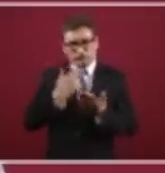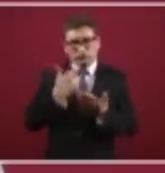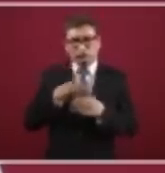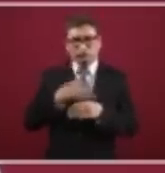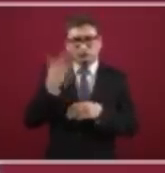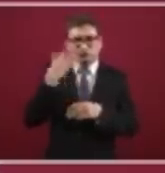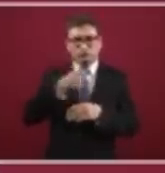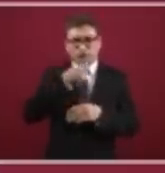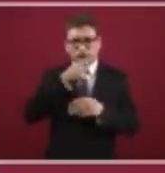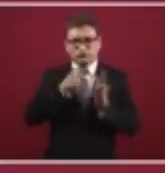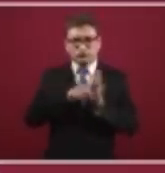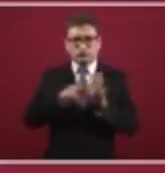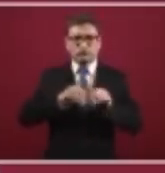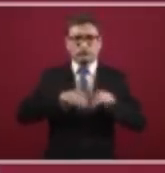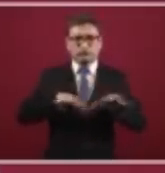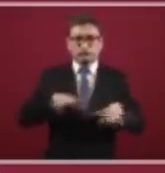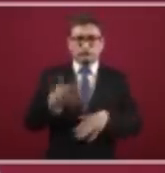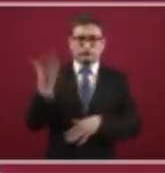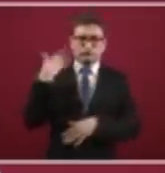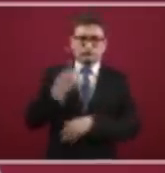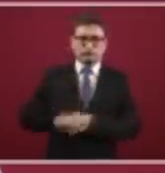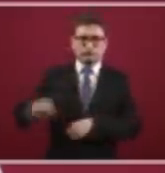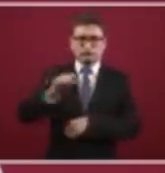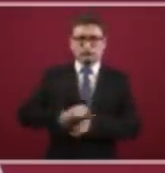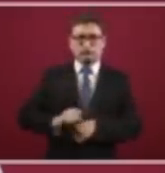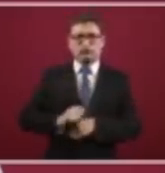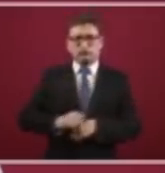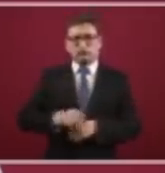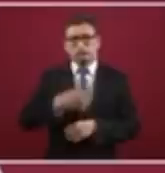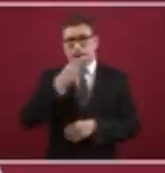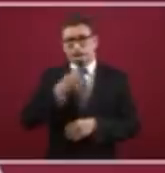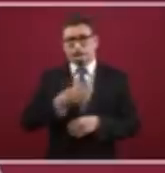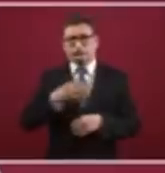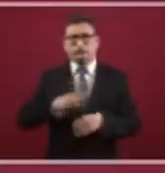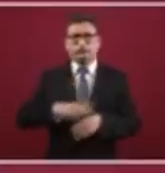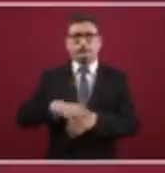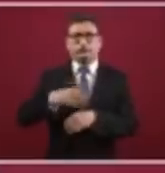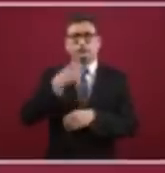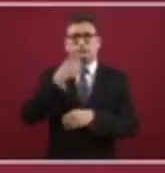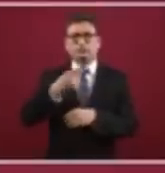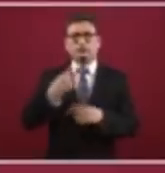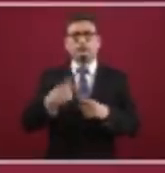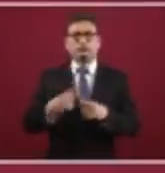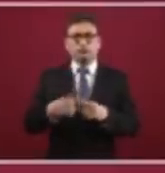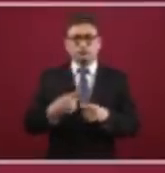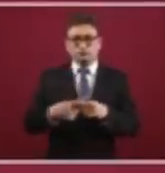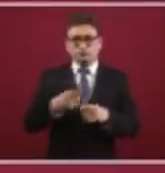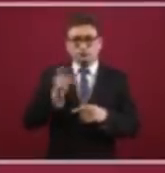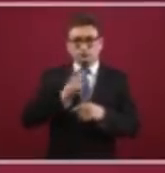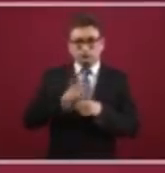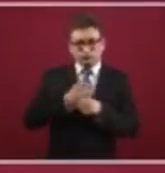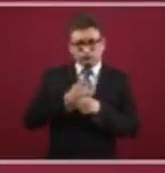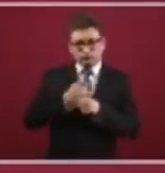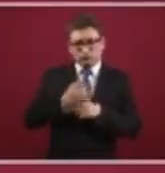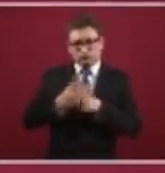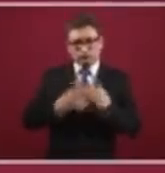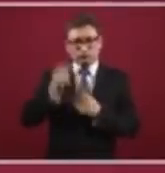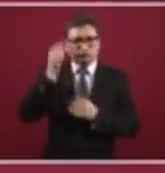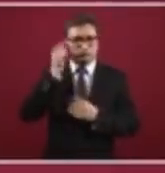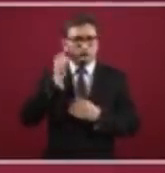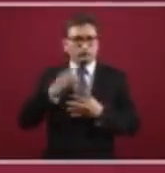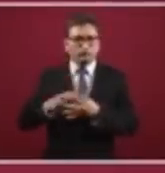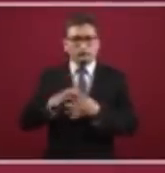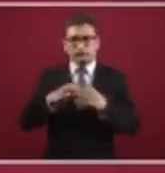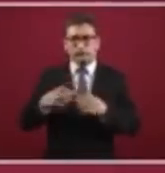la semana pasada que da cuenta encabezaban diciendo que se tambaleaba el proceso judicial sobre guerreros unidos en